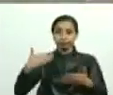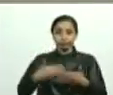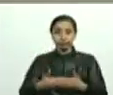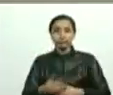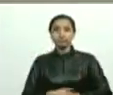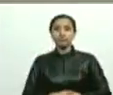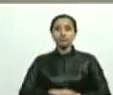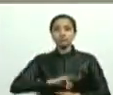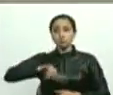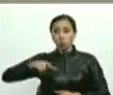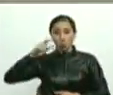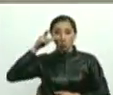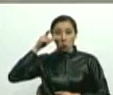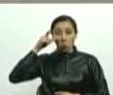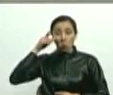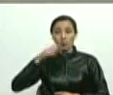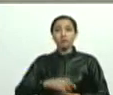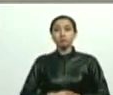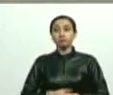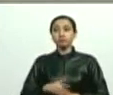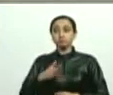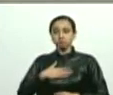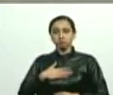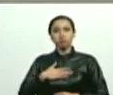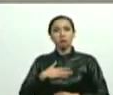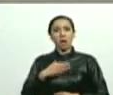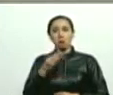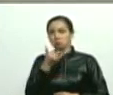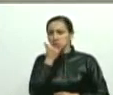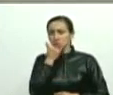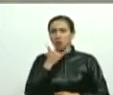Jorge Rodríguez me corrigió en estos días en privado.